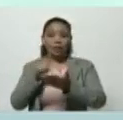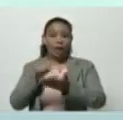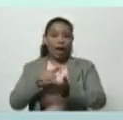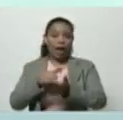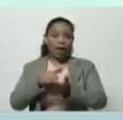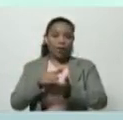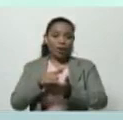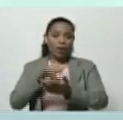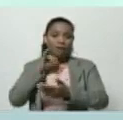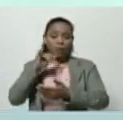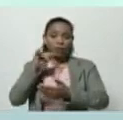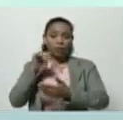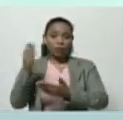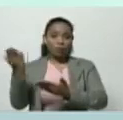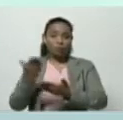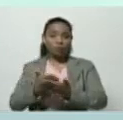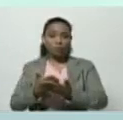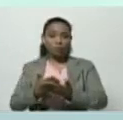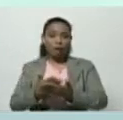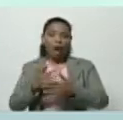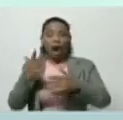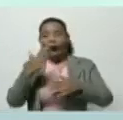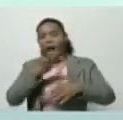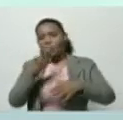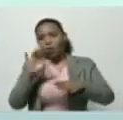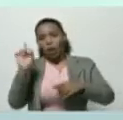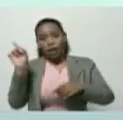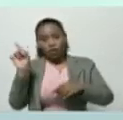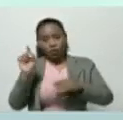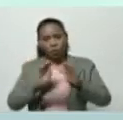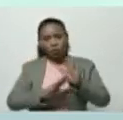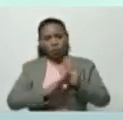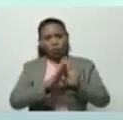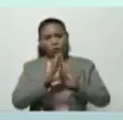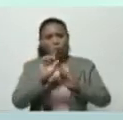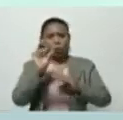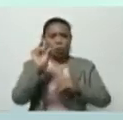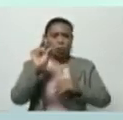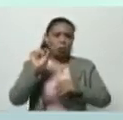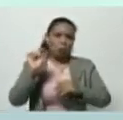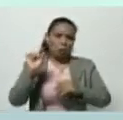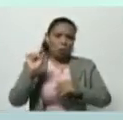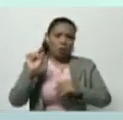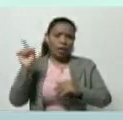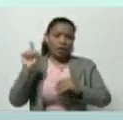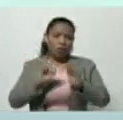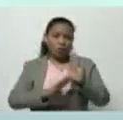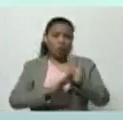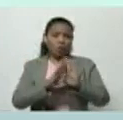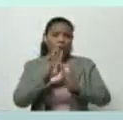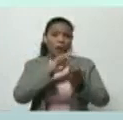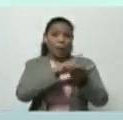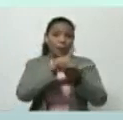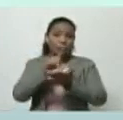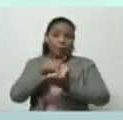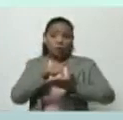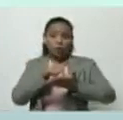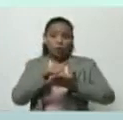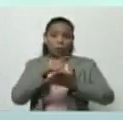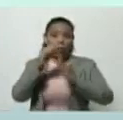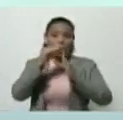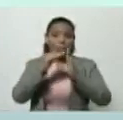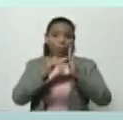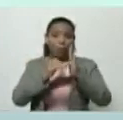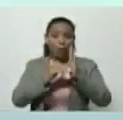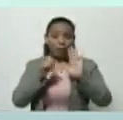información. A lo mejor eso va a subir un poco. O sea, va a subir la participación y va a disminuir este número